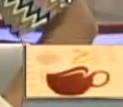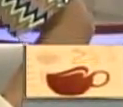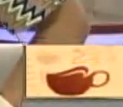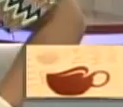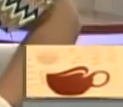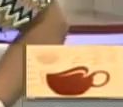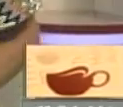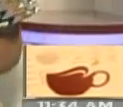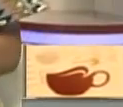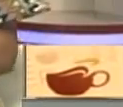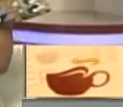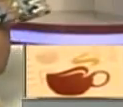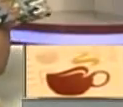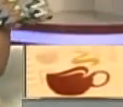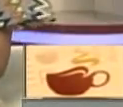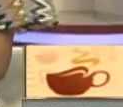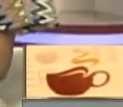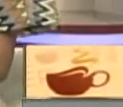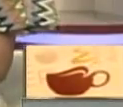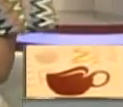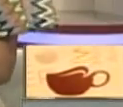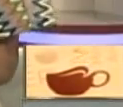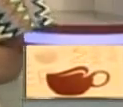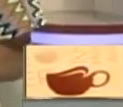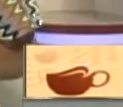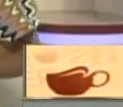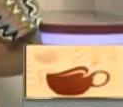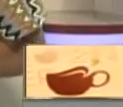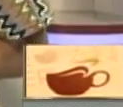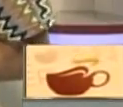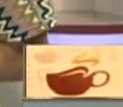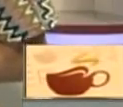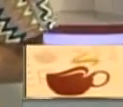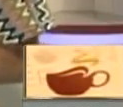atrás en el centro de reclusión en Guanare, en el estado Portuguesa.